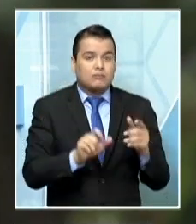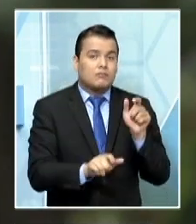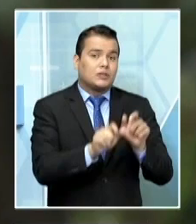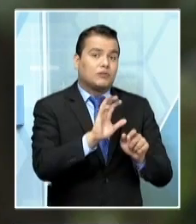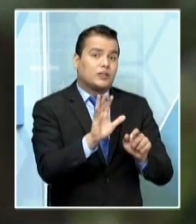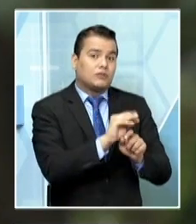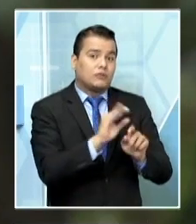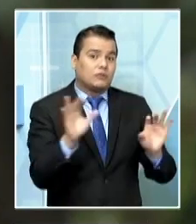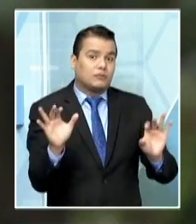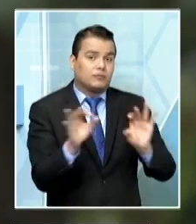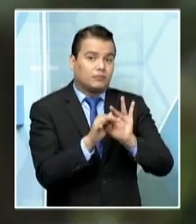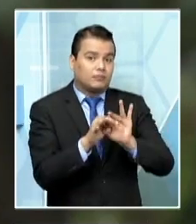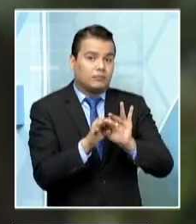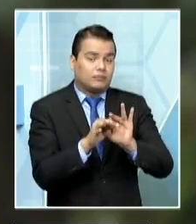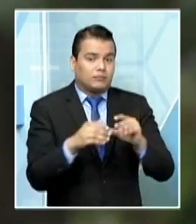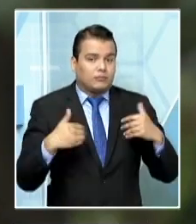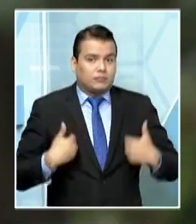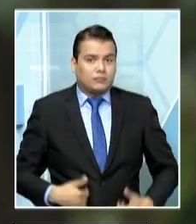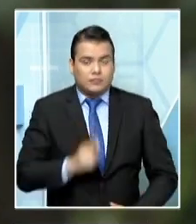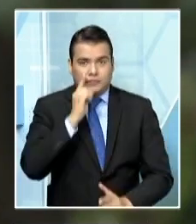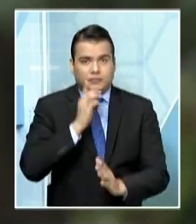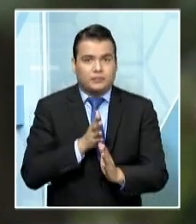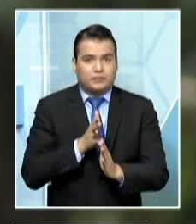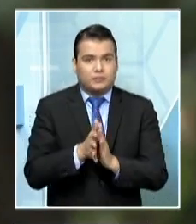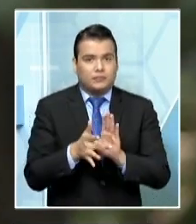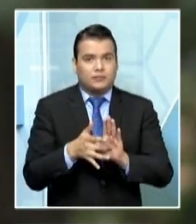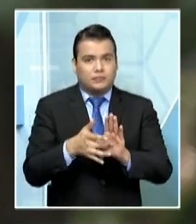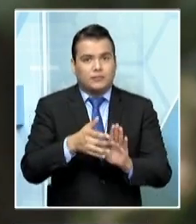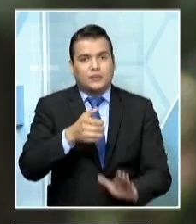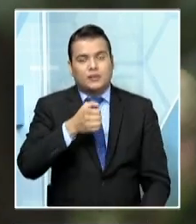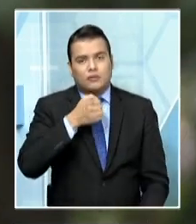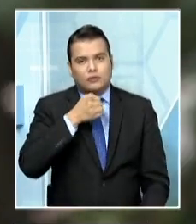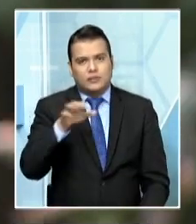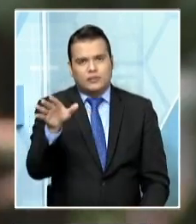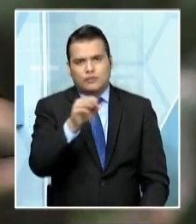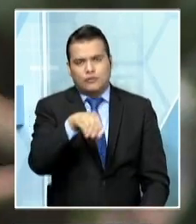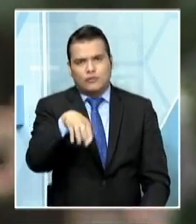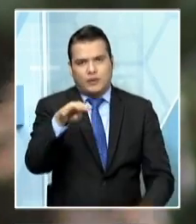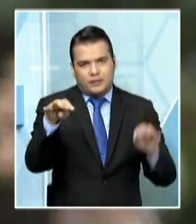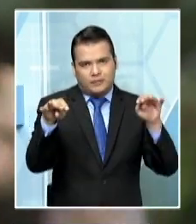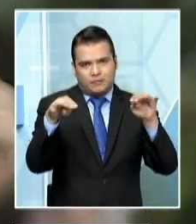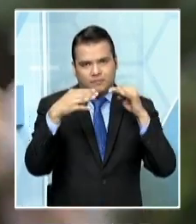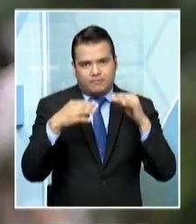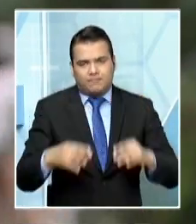sociedad civil. Desde el sur de Cali les informó Gerardo Quintero, 90 minutos, el noticiero regional más visto en Colombia.